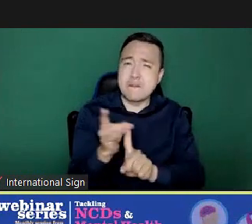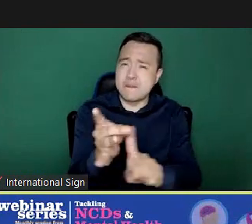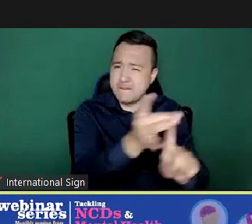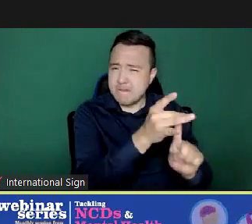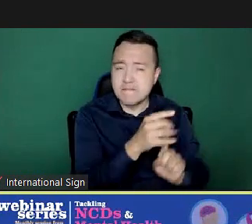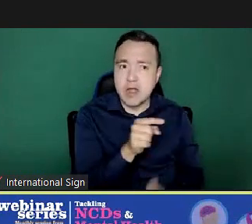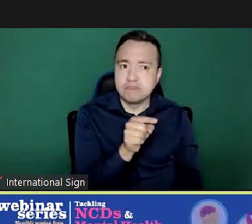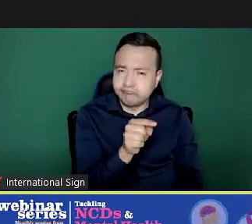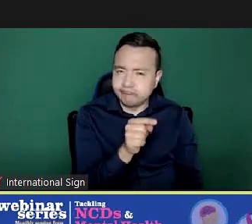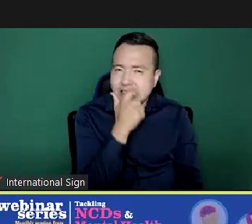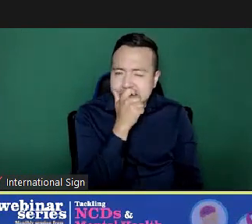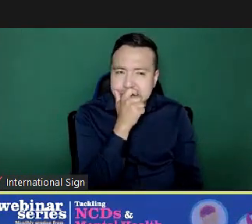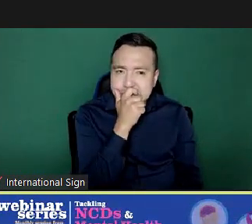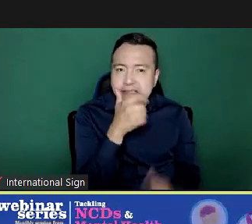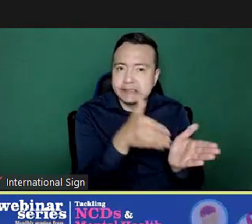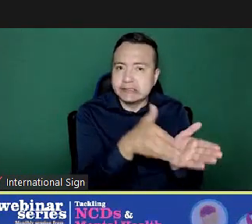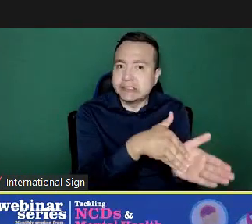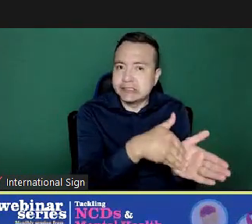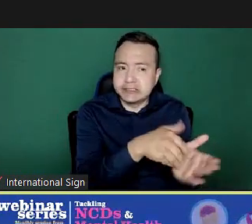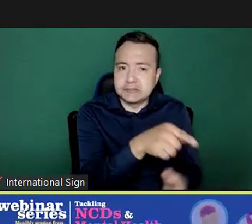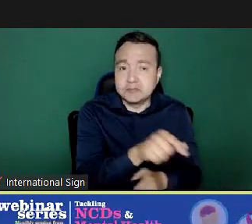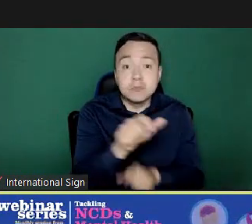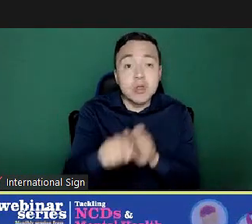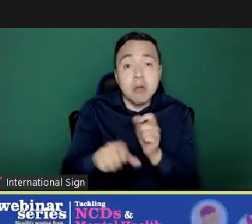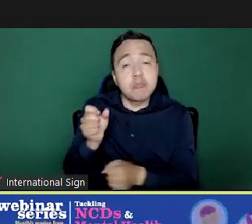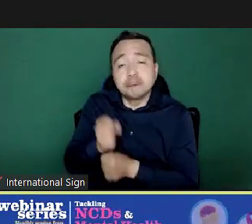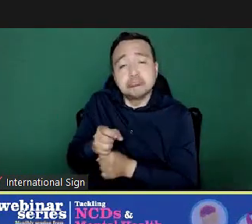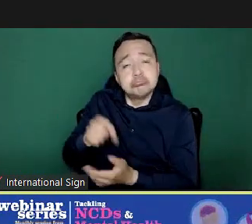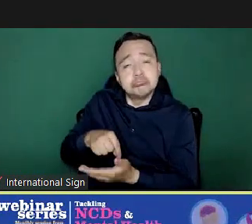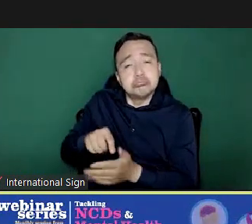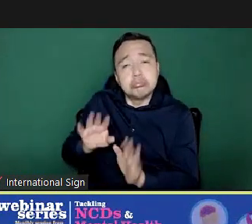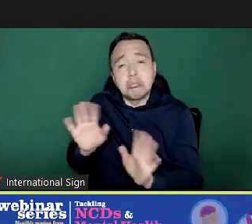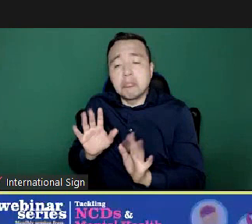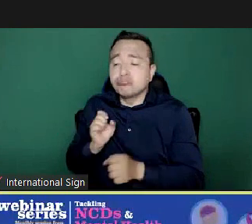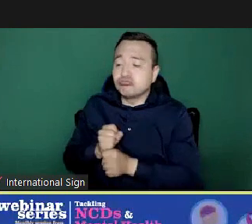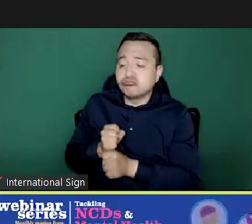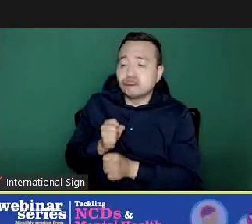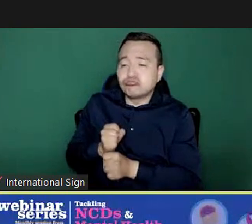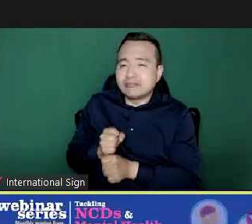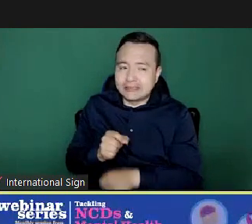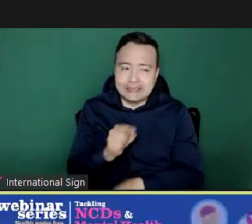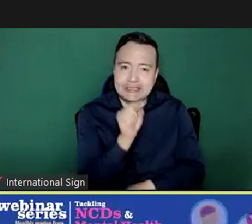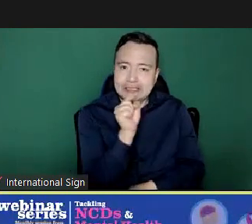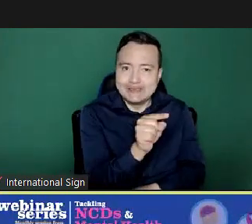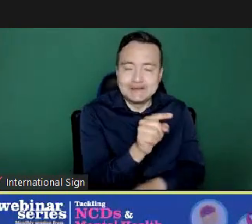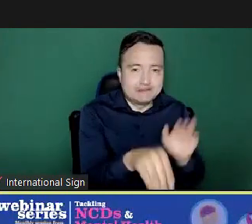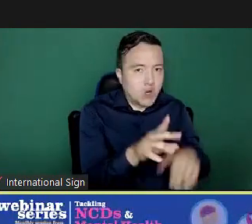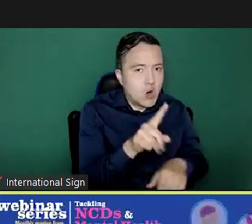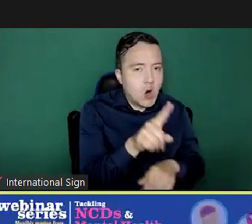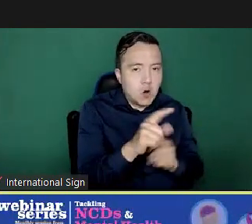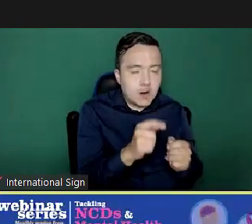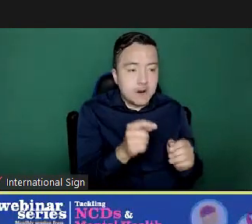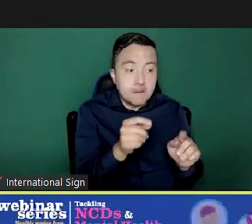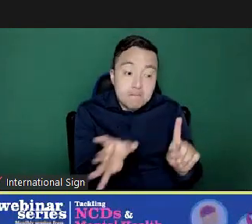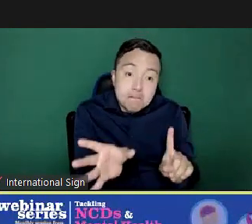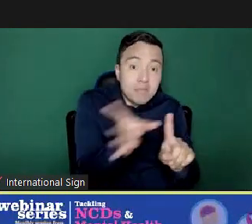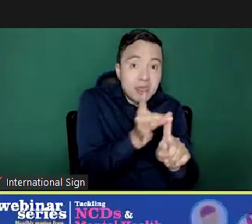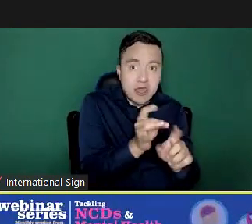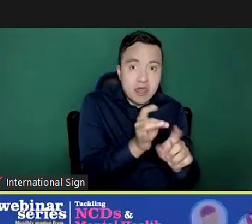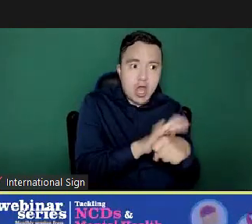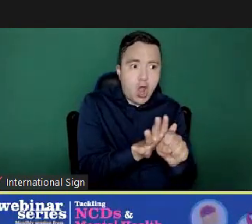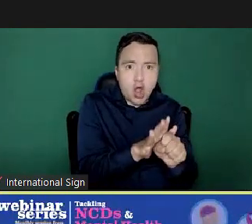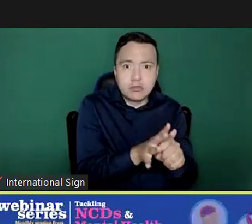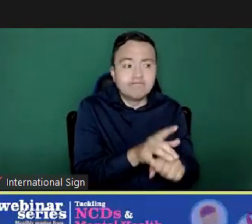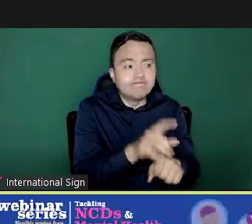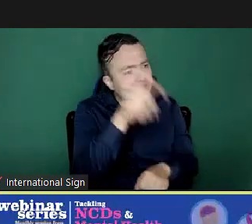en mayor riesgo en cuanto a la posibilidad de poder sobrevivir y no cumplieron con las restricciones de la COVID. Así que las intervenciones